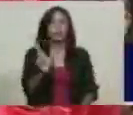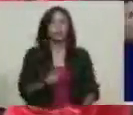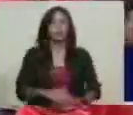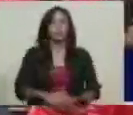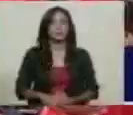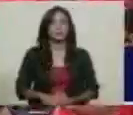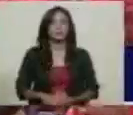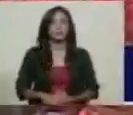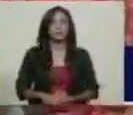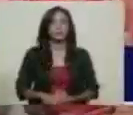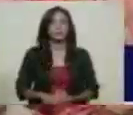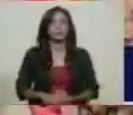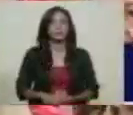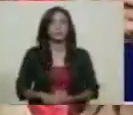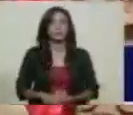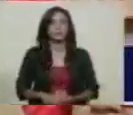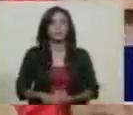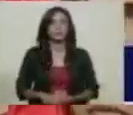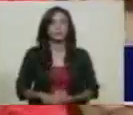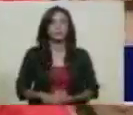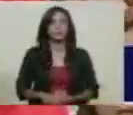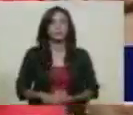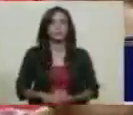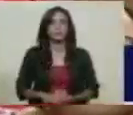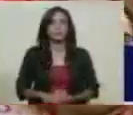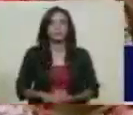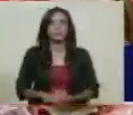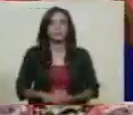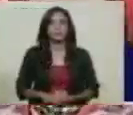JPSUV! El pueblo está triste,